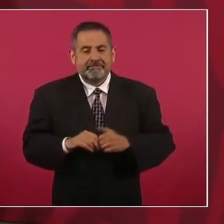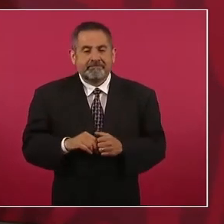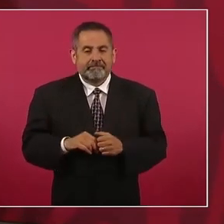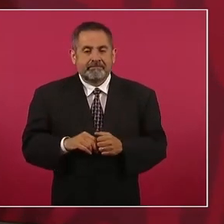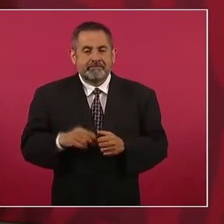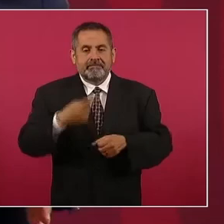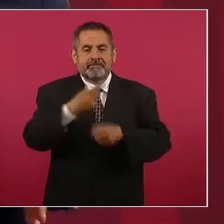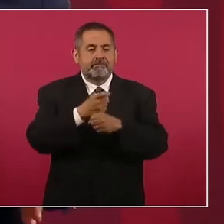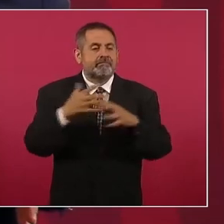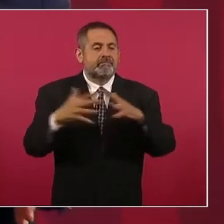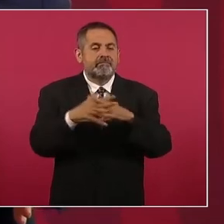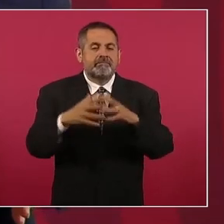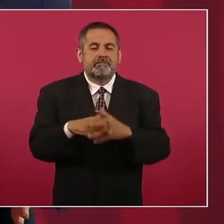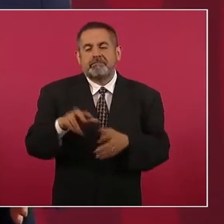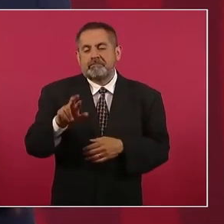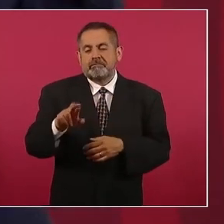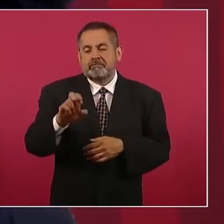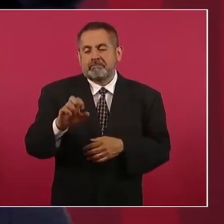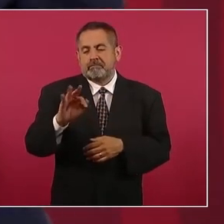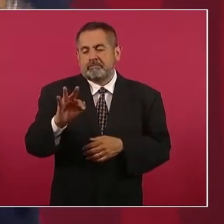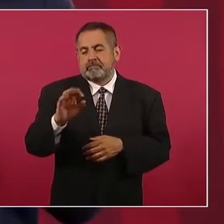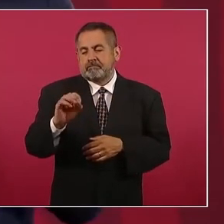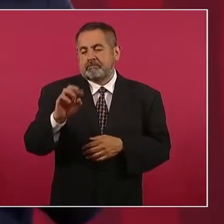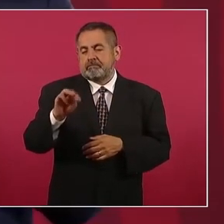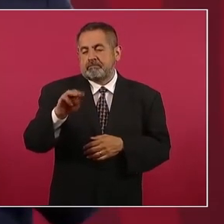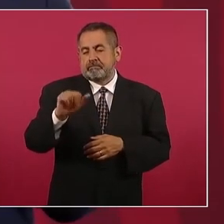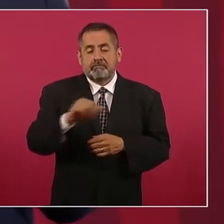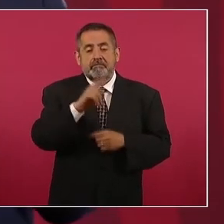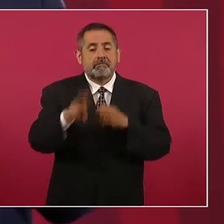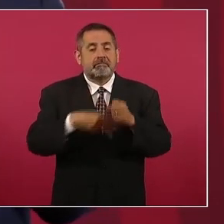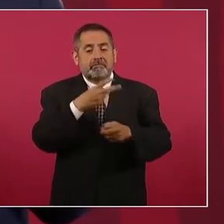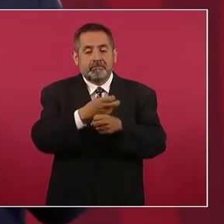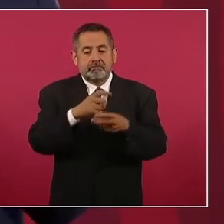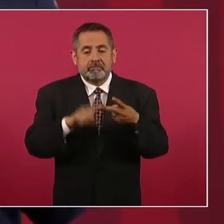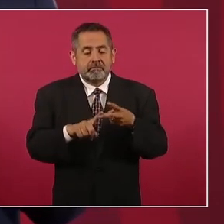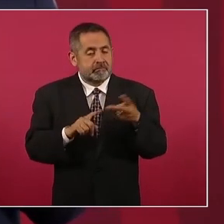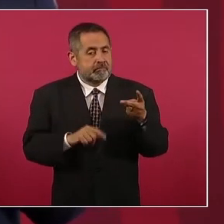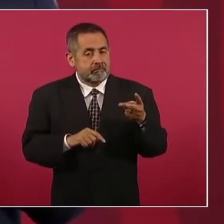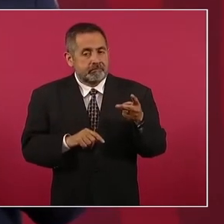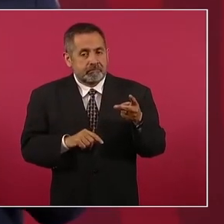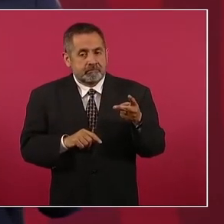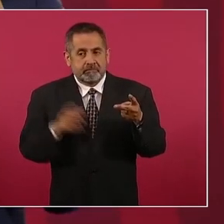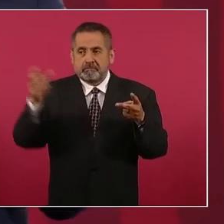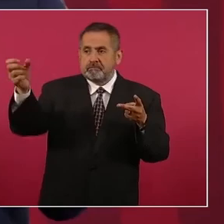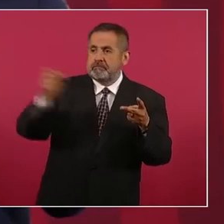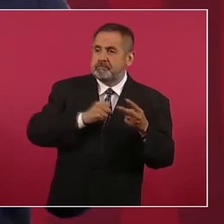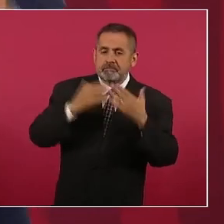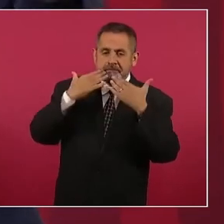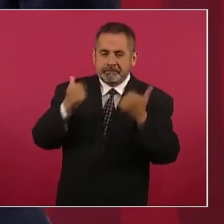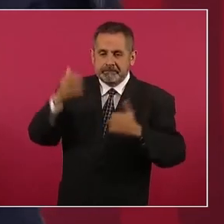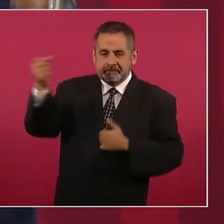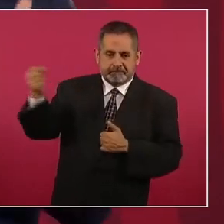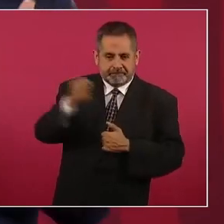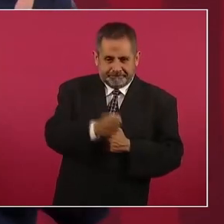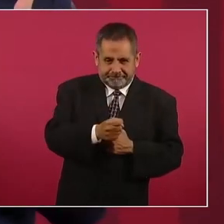primero en la guerra de reforma y luego cuando traen a Maximiliano